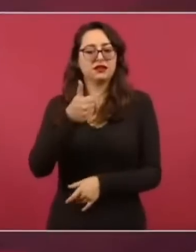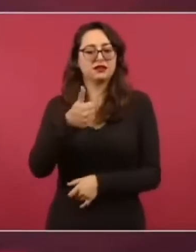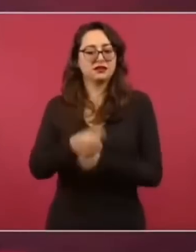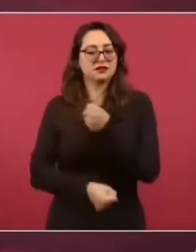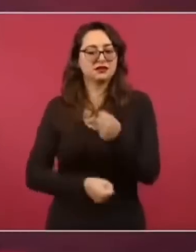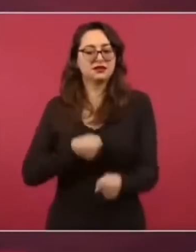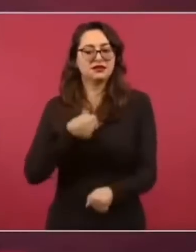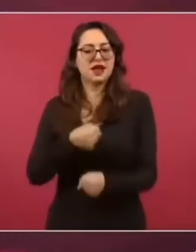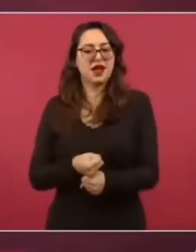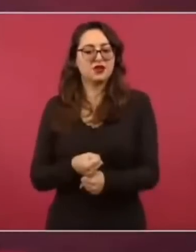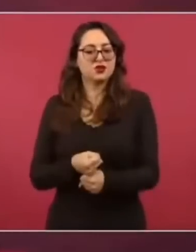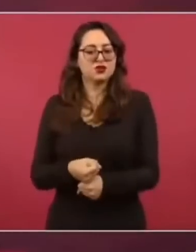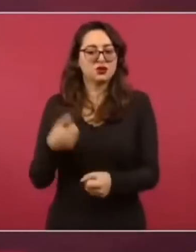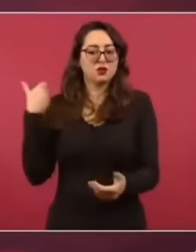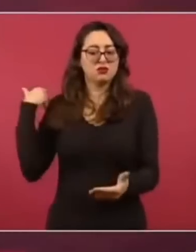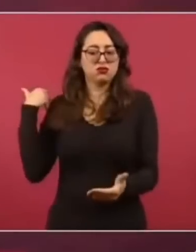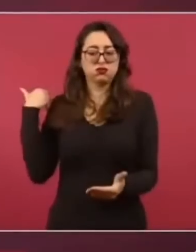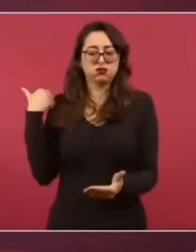¿Y cuánto tiempo tardó?